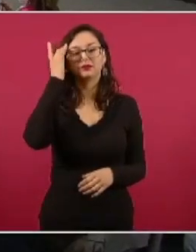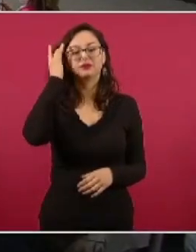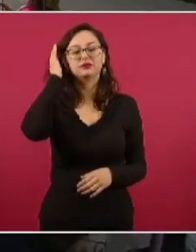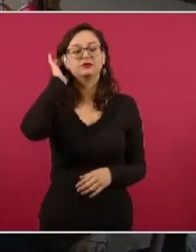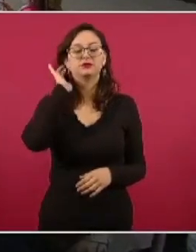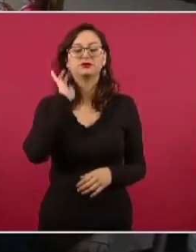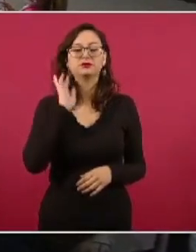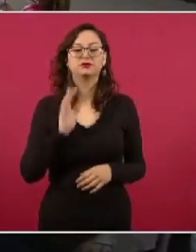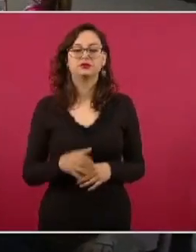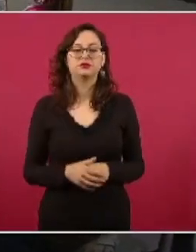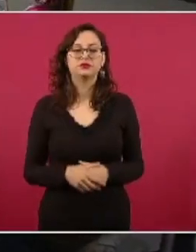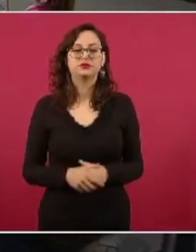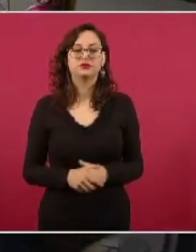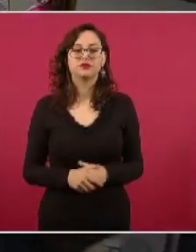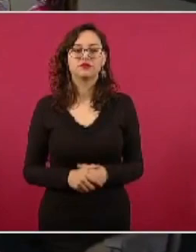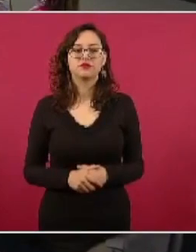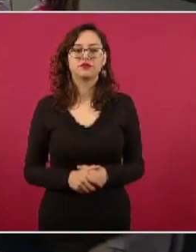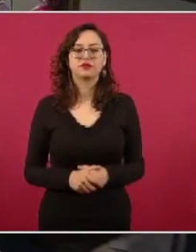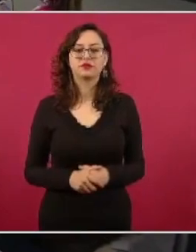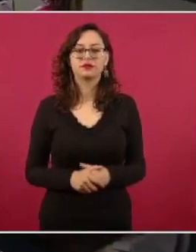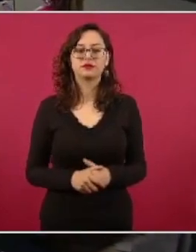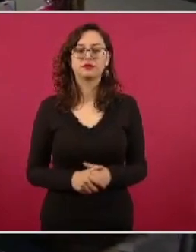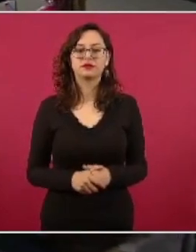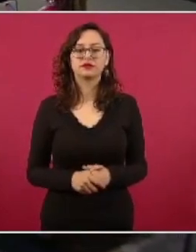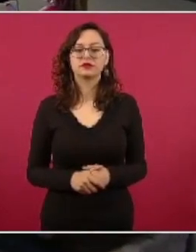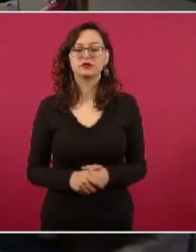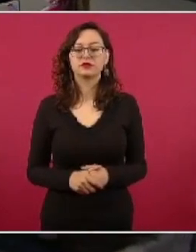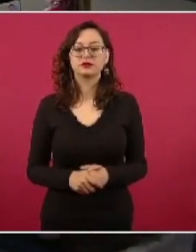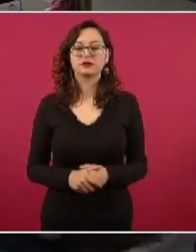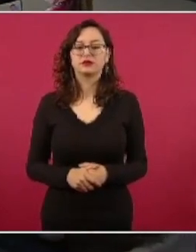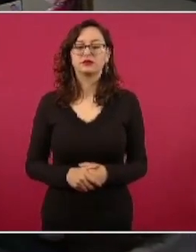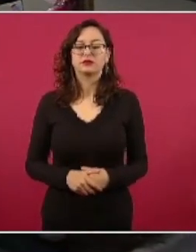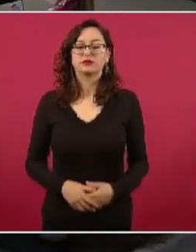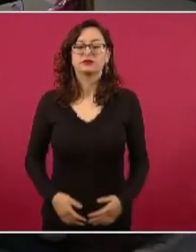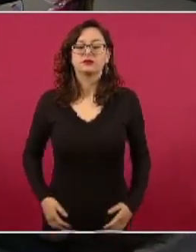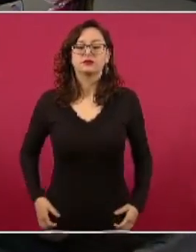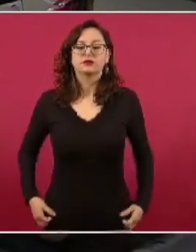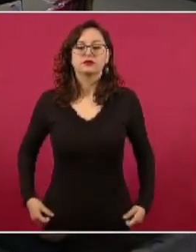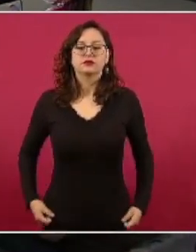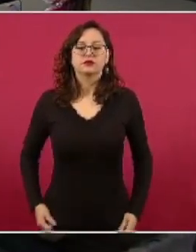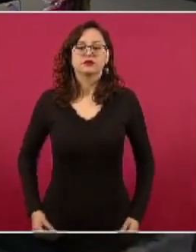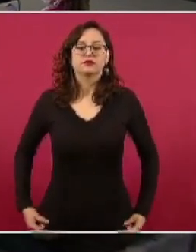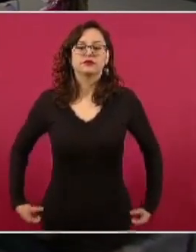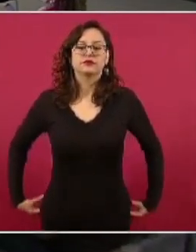¿Quién quedó? ¿Quién tiene el micrófono?